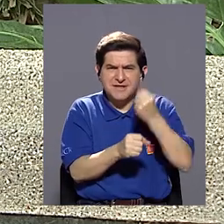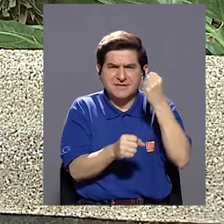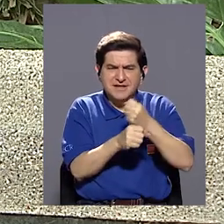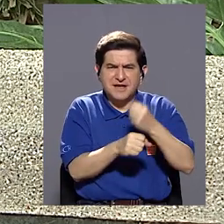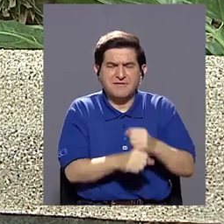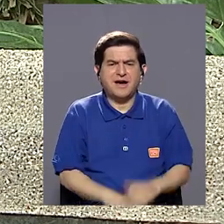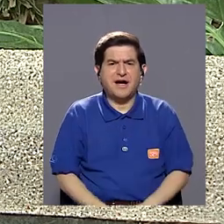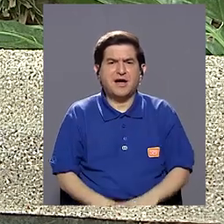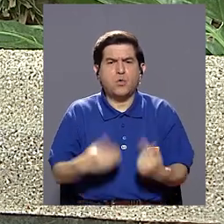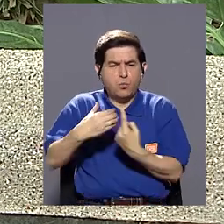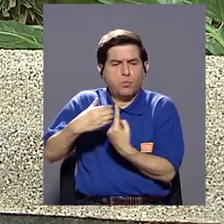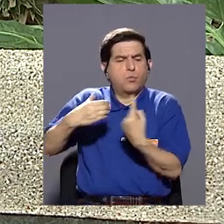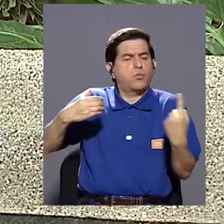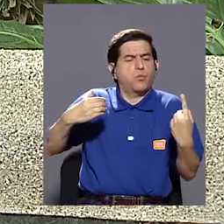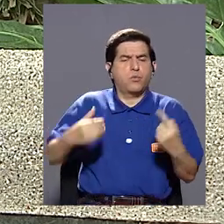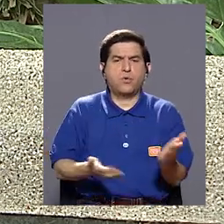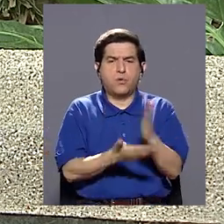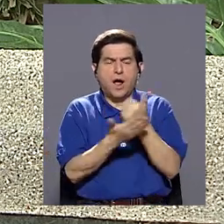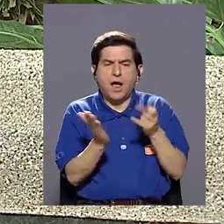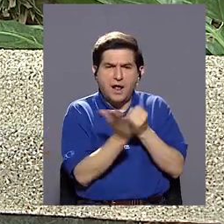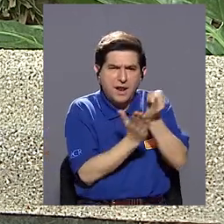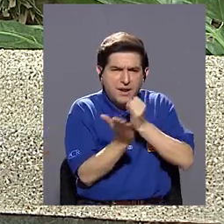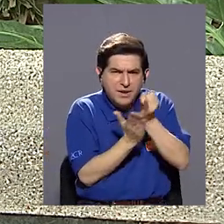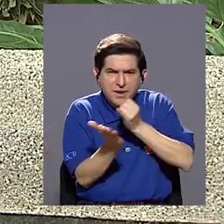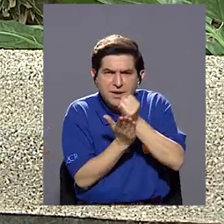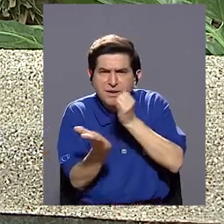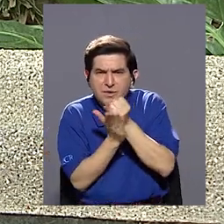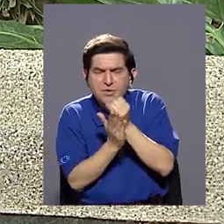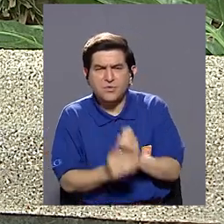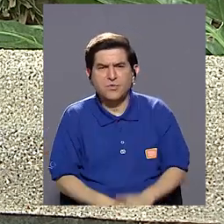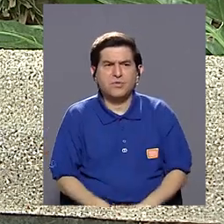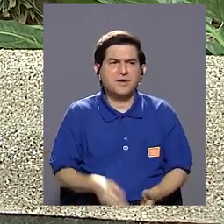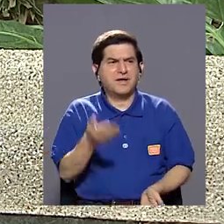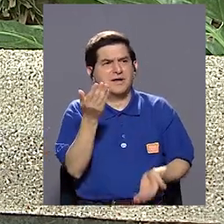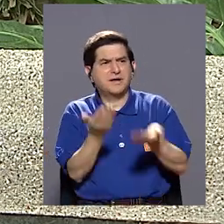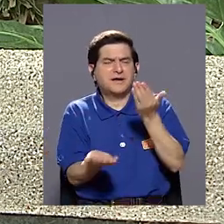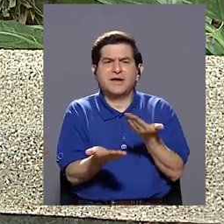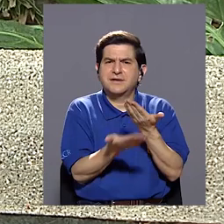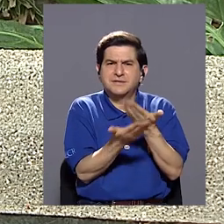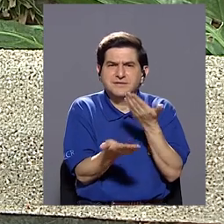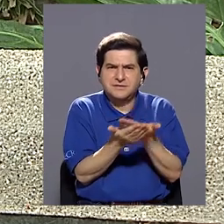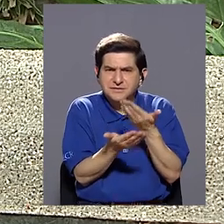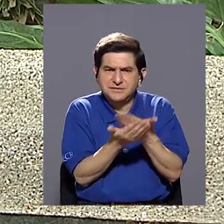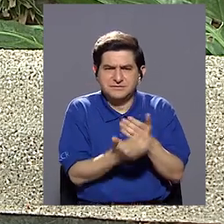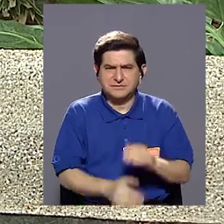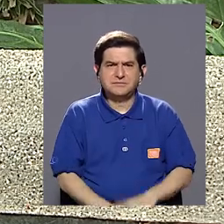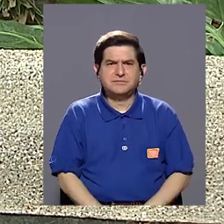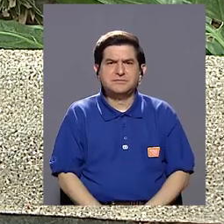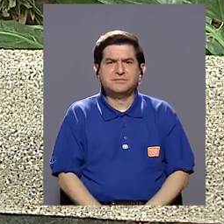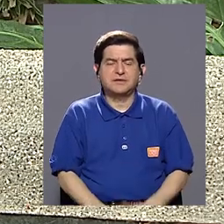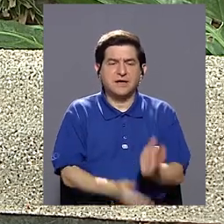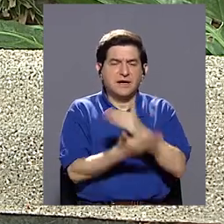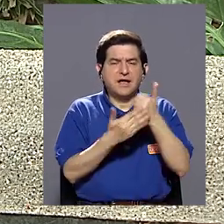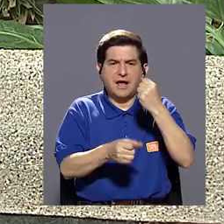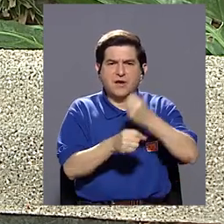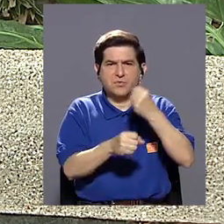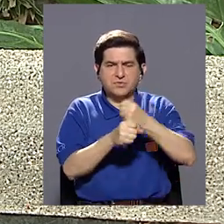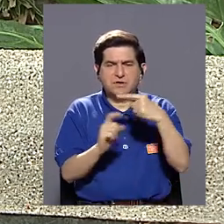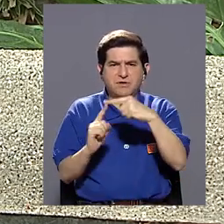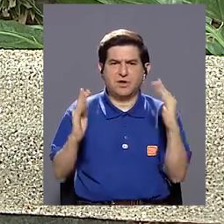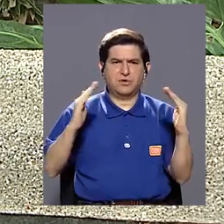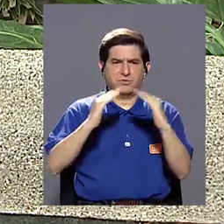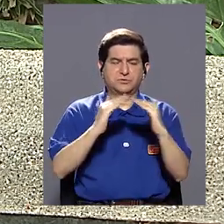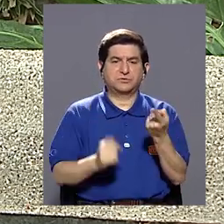con ese trabajo de manera aislada. ¿Por qué? Uh-huh. Hay algunas investigaciones que han venido demostrando que en